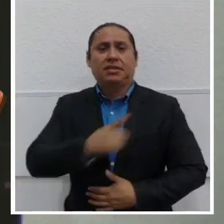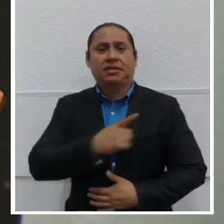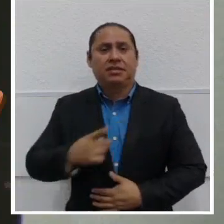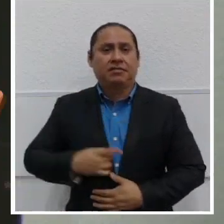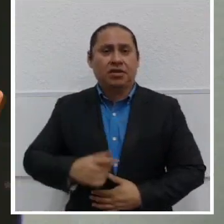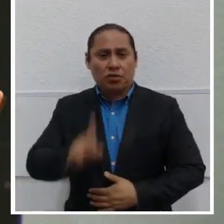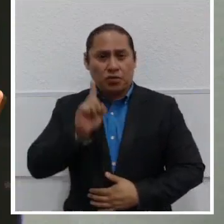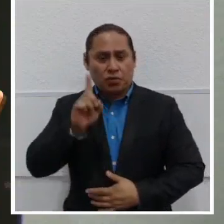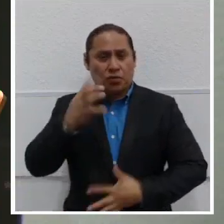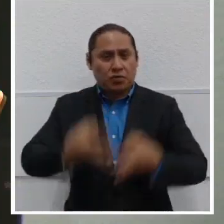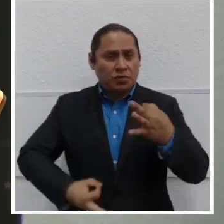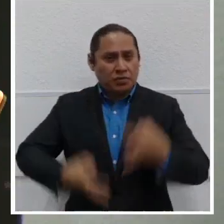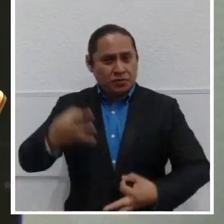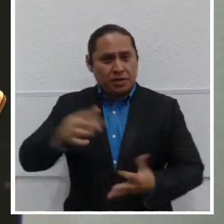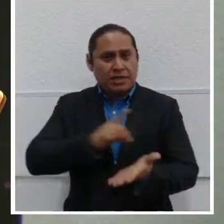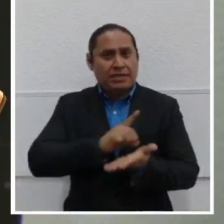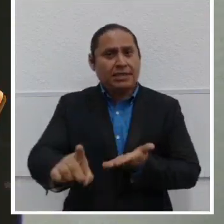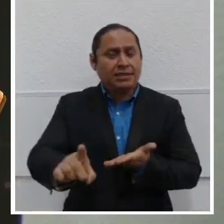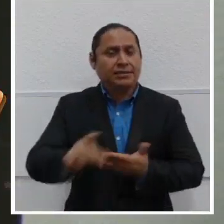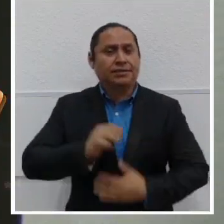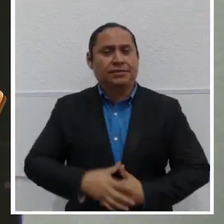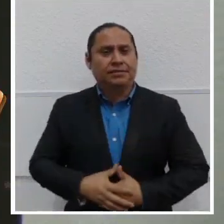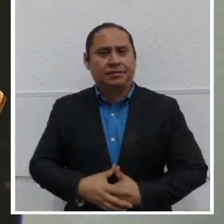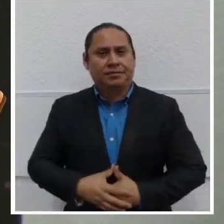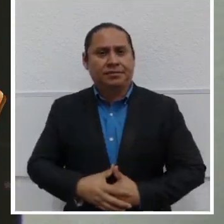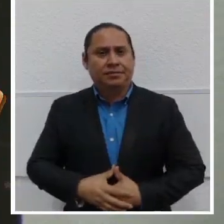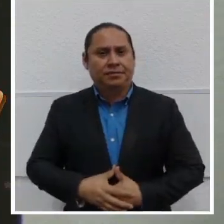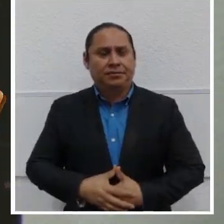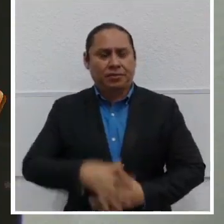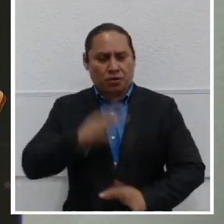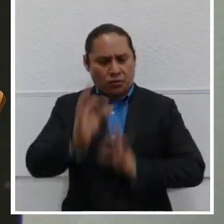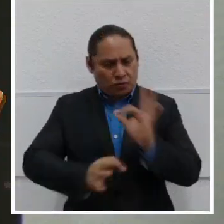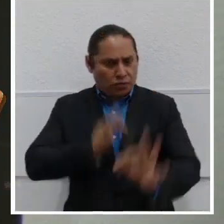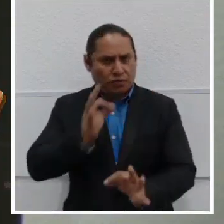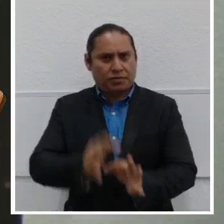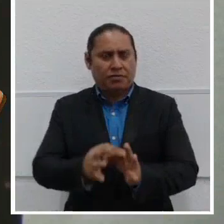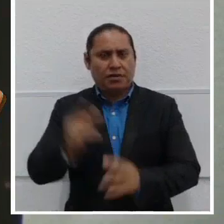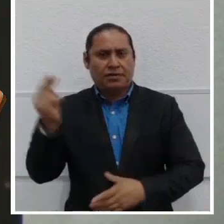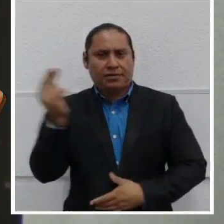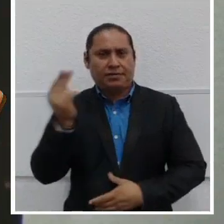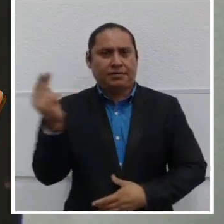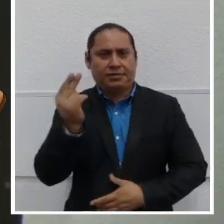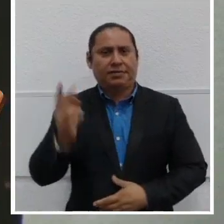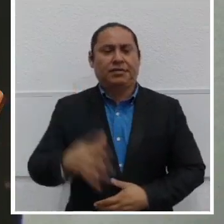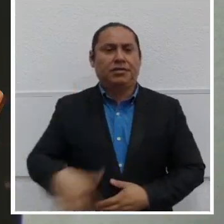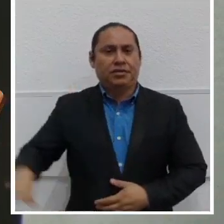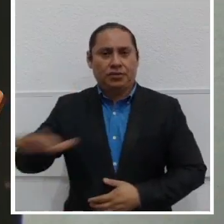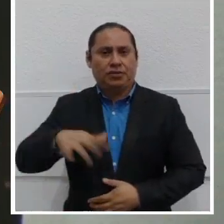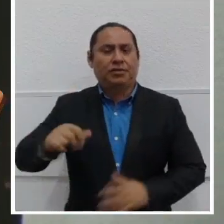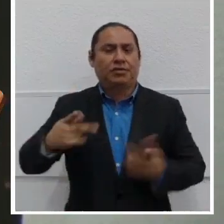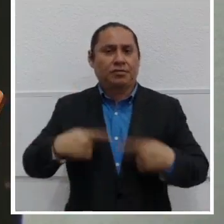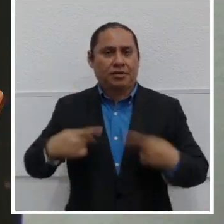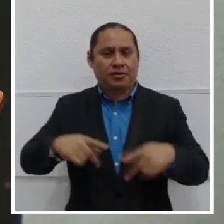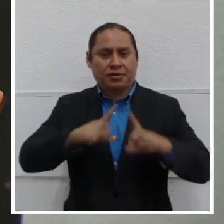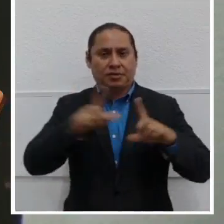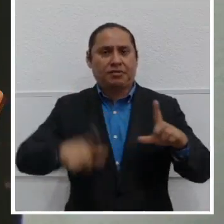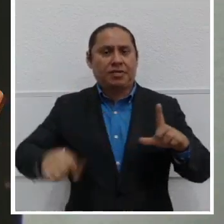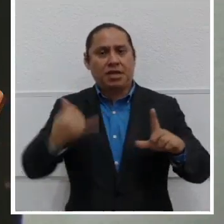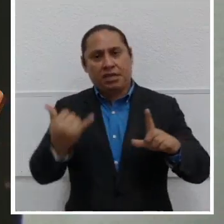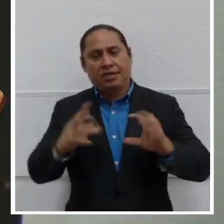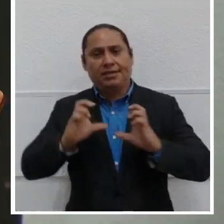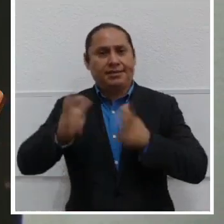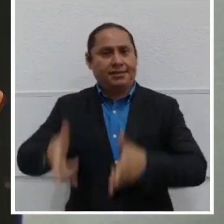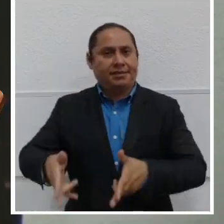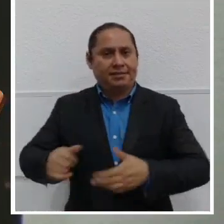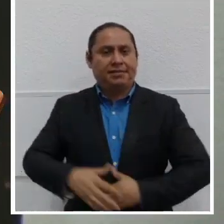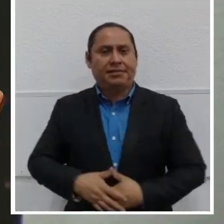de ser una suprema corte de derechos que que cumpla con las necesidades del pueblo de México y de Chiapas